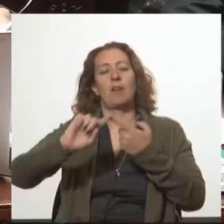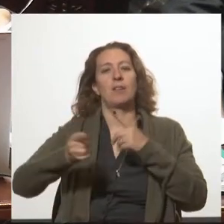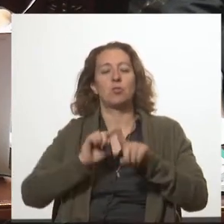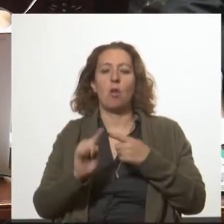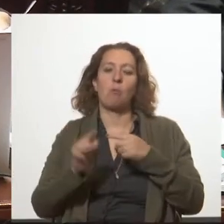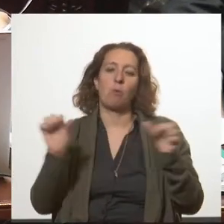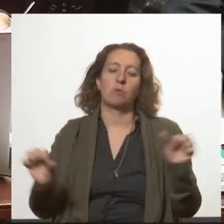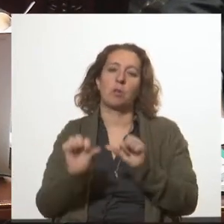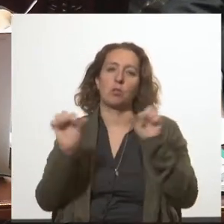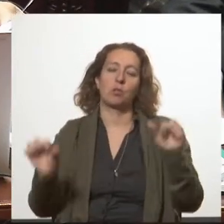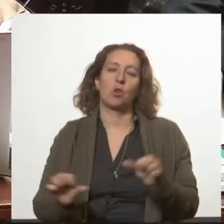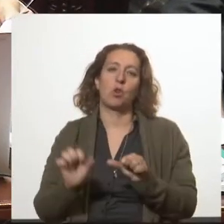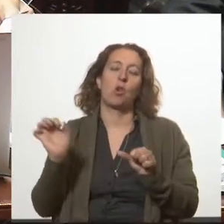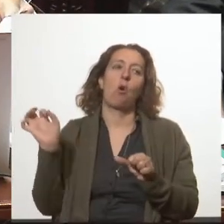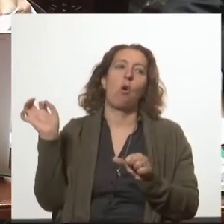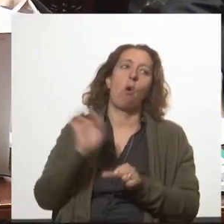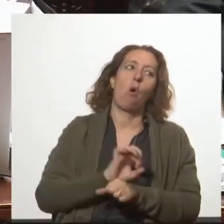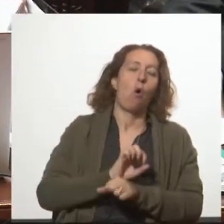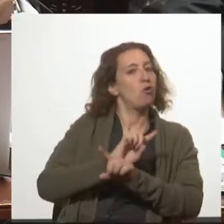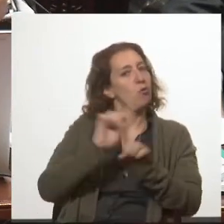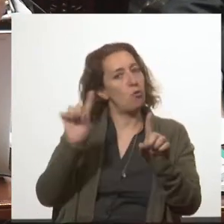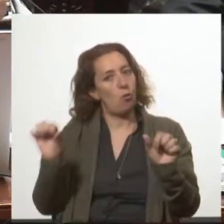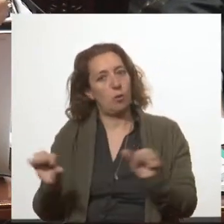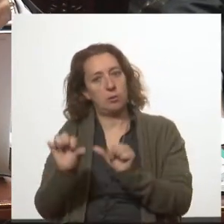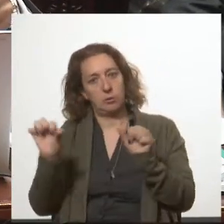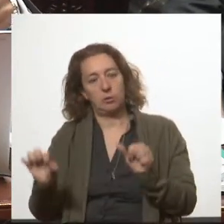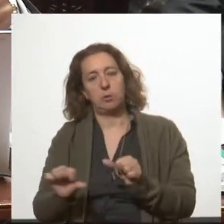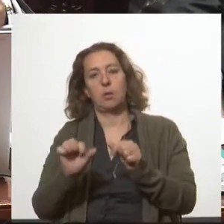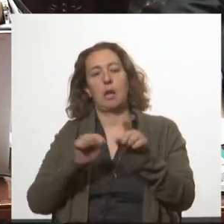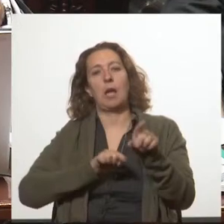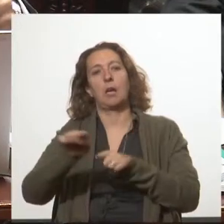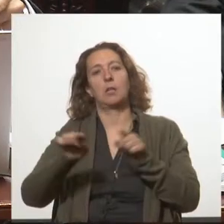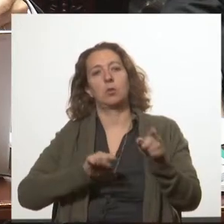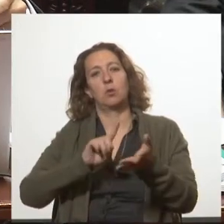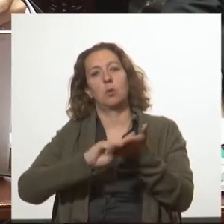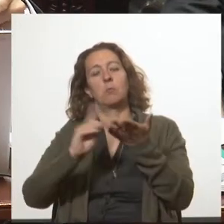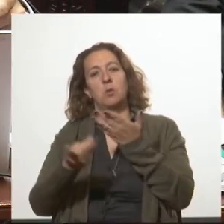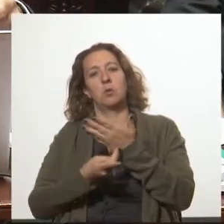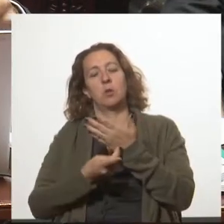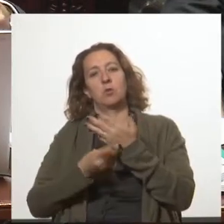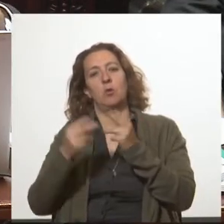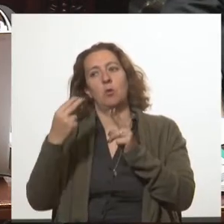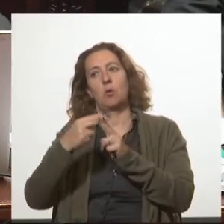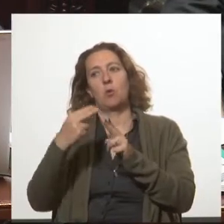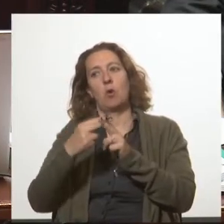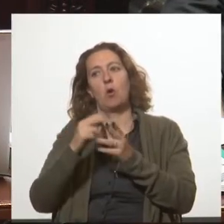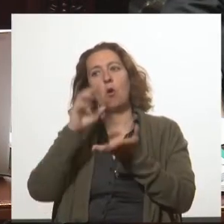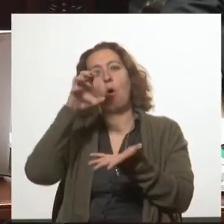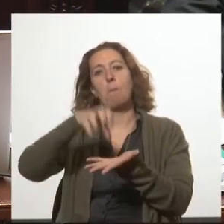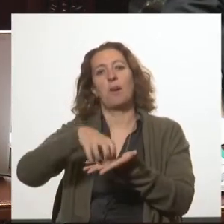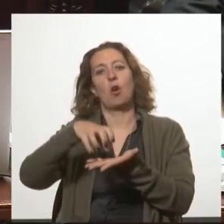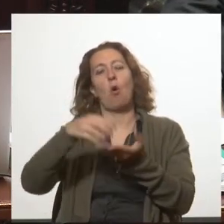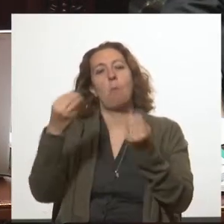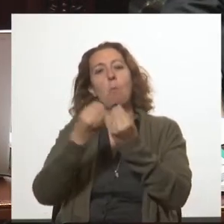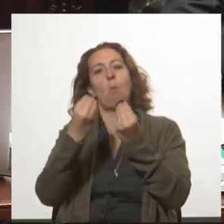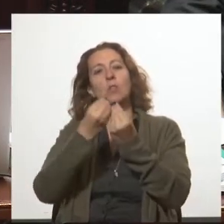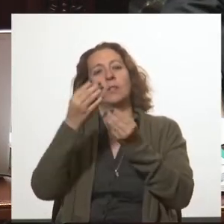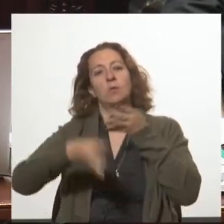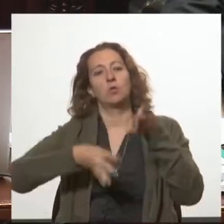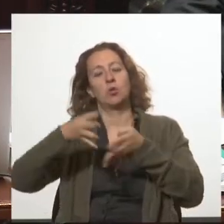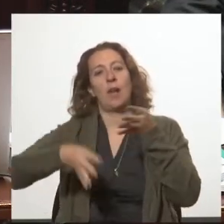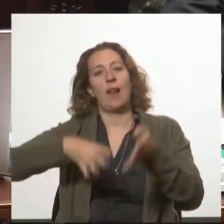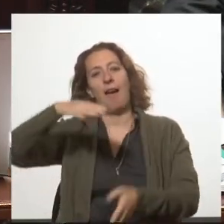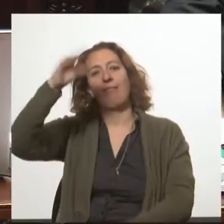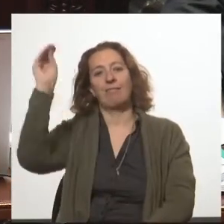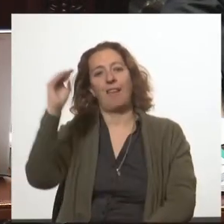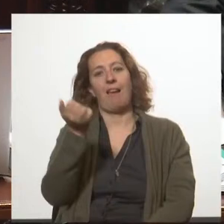acciones omisiones en la gestión del proyecto denominado complejo multifuncional ante